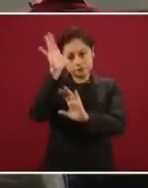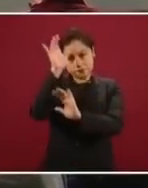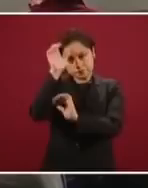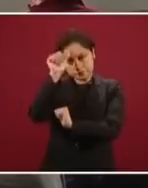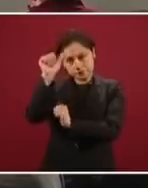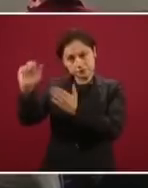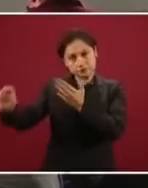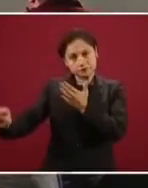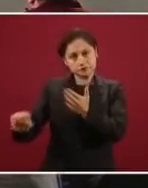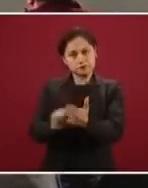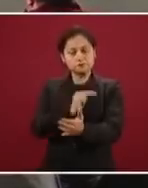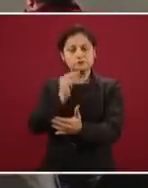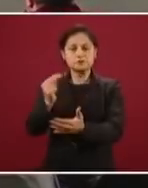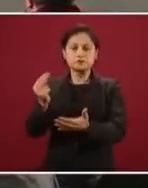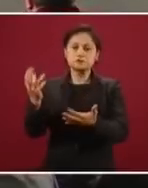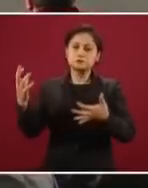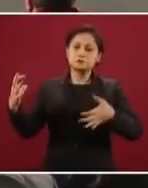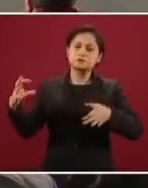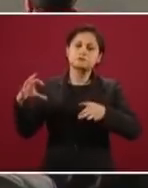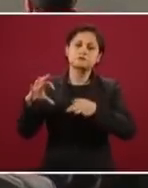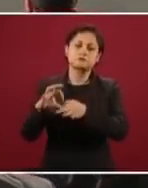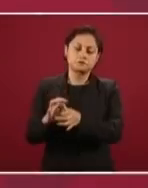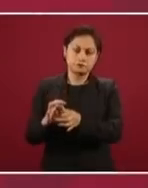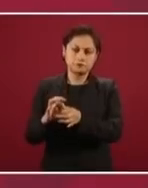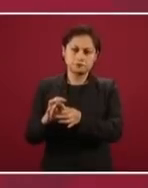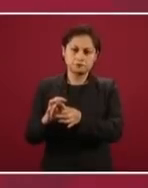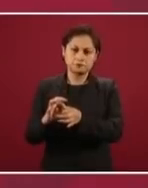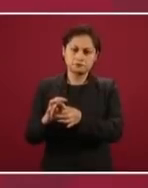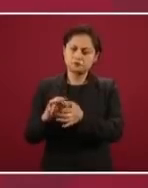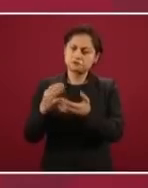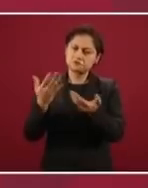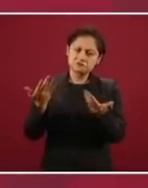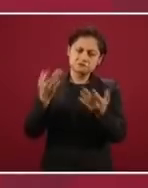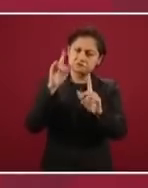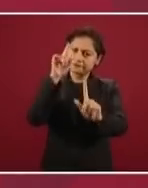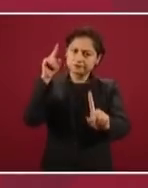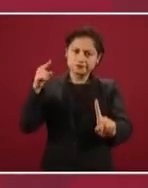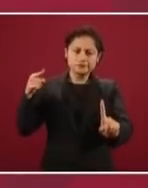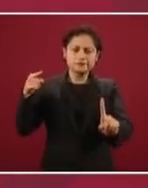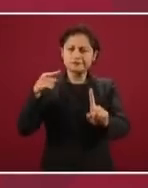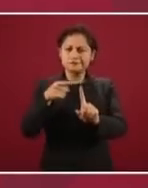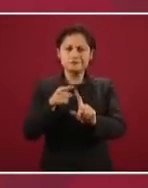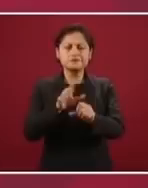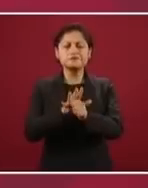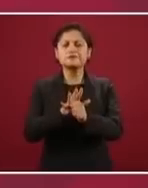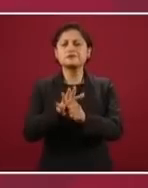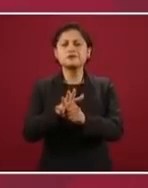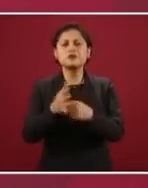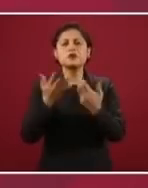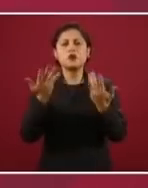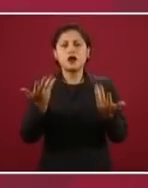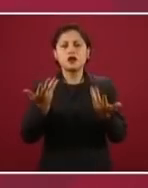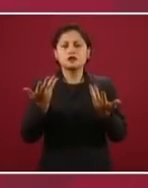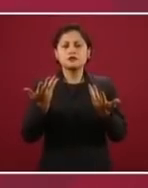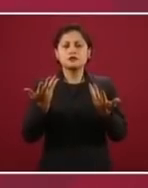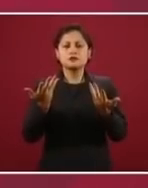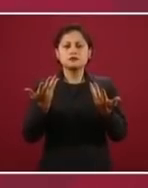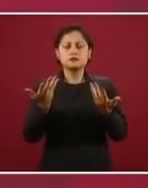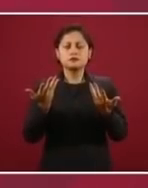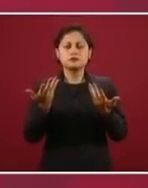un acuerdo una alianza para trabajar de manera